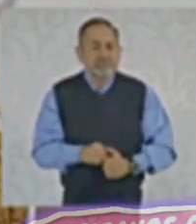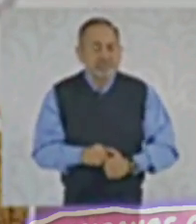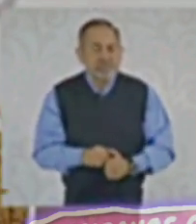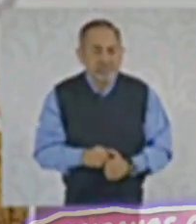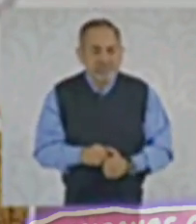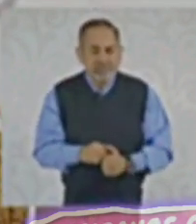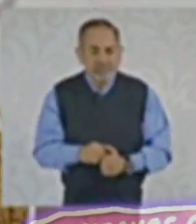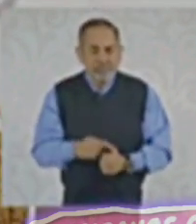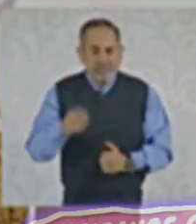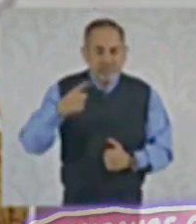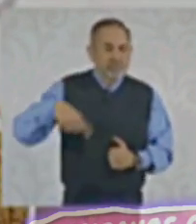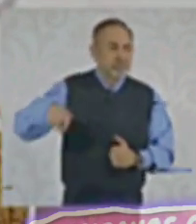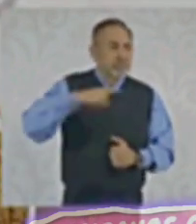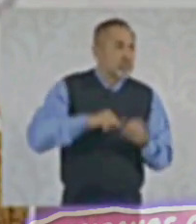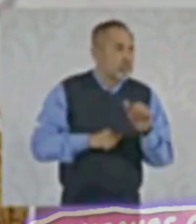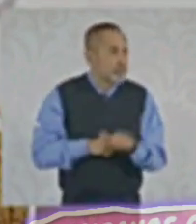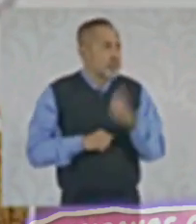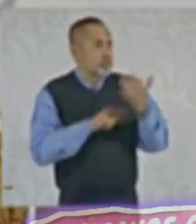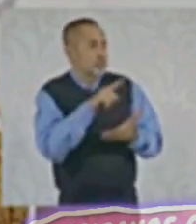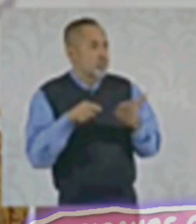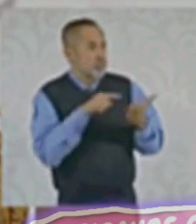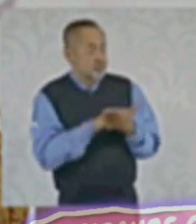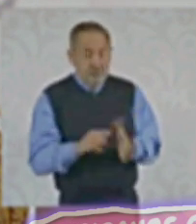difícilmente podrían haber visto en otro lugar